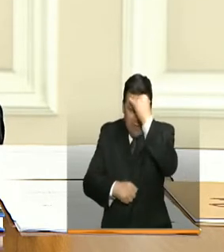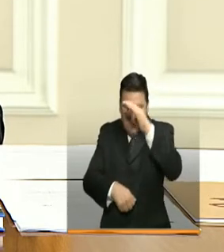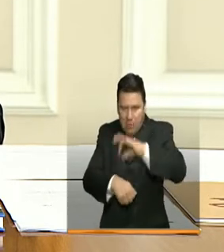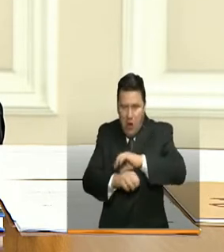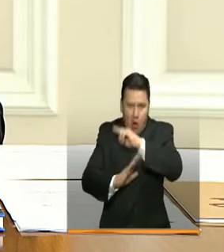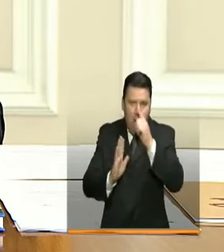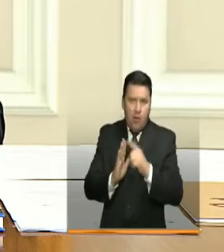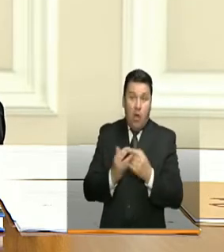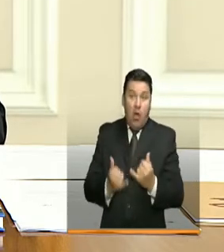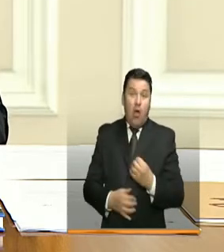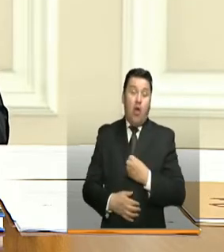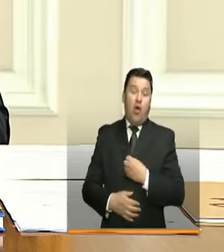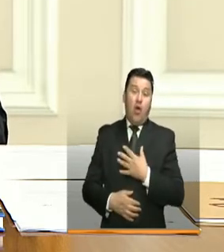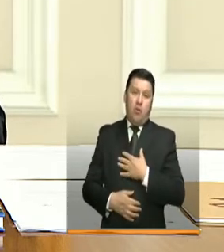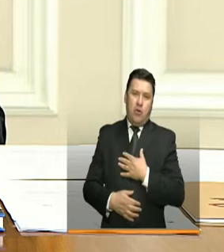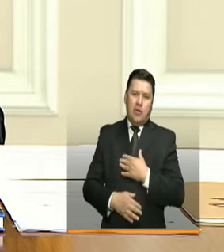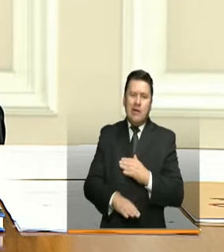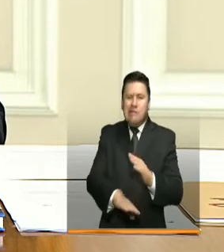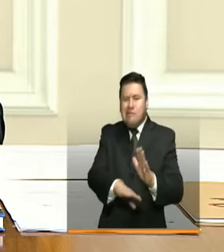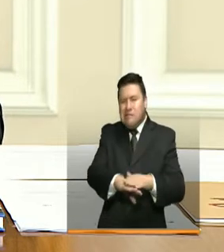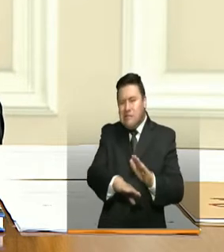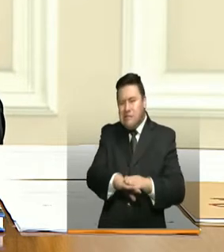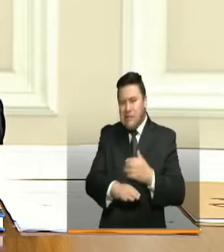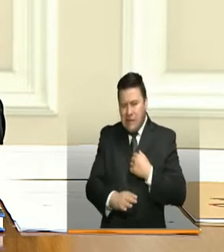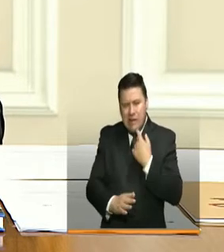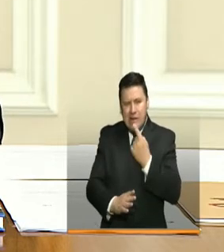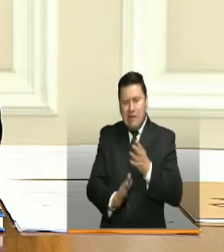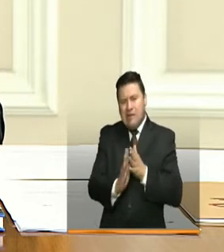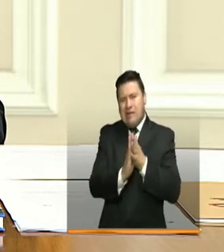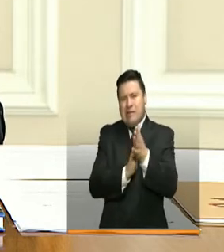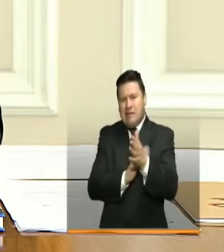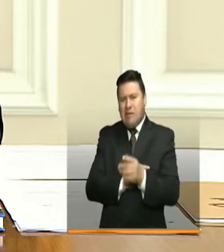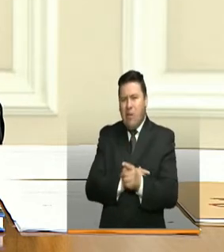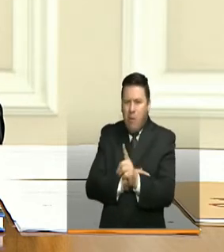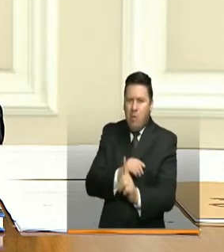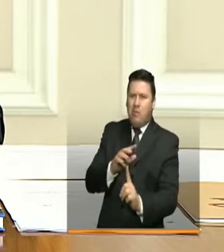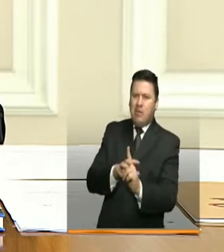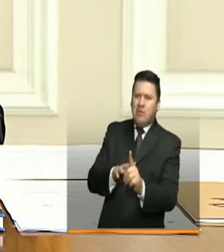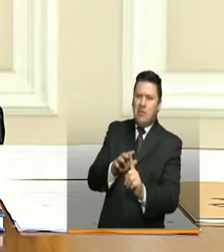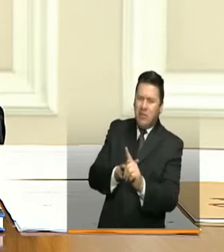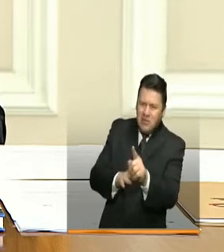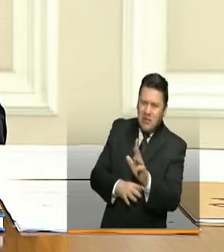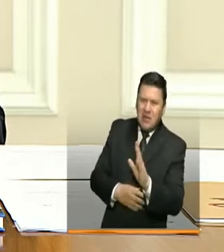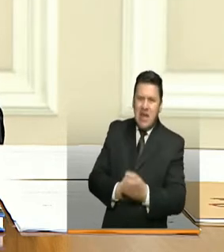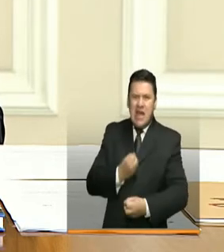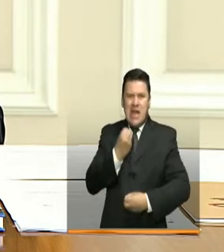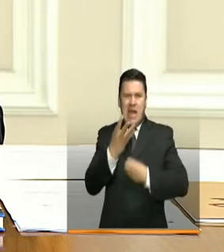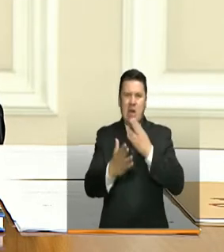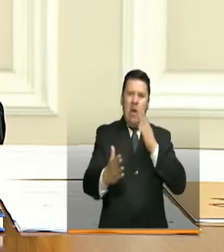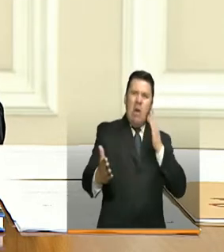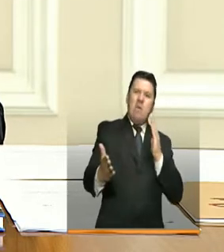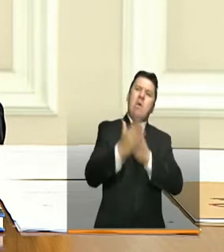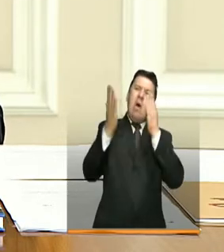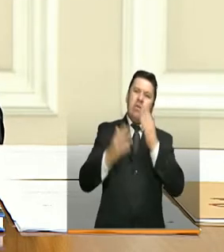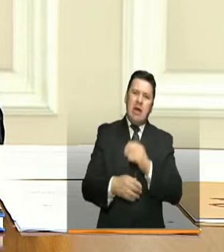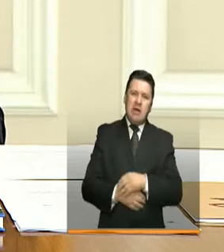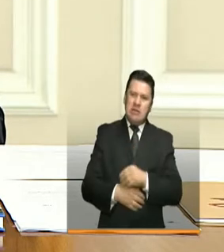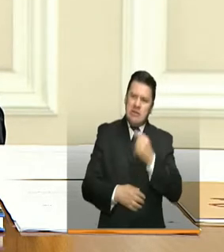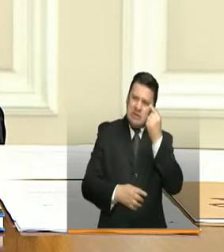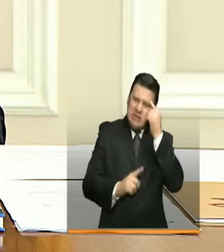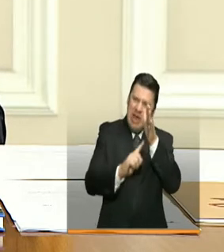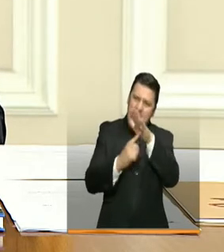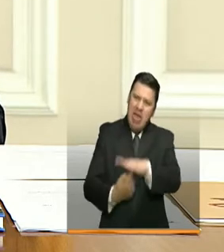oportunidad para rechazar categóricamente cuando se han presentado en Colombia expresiones de